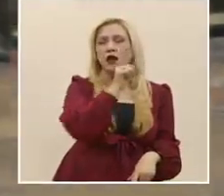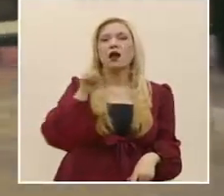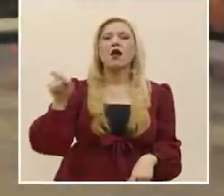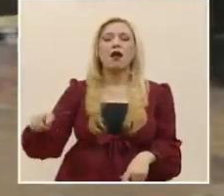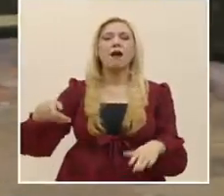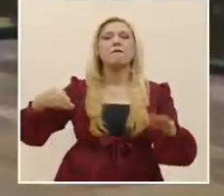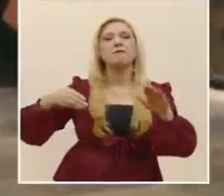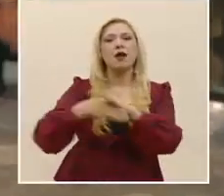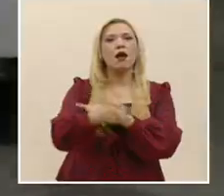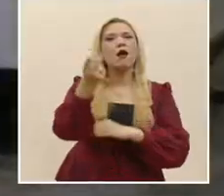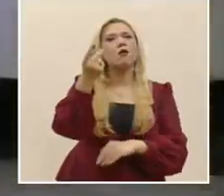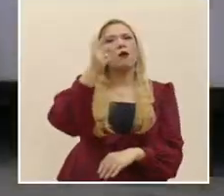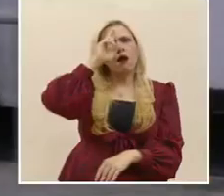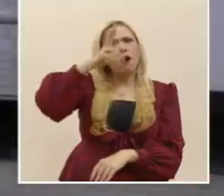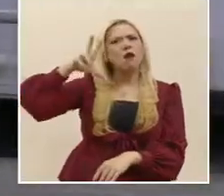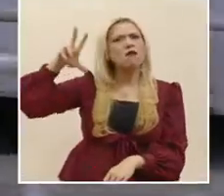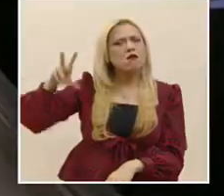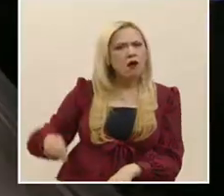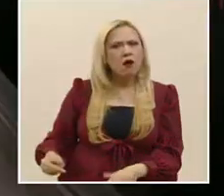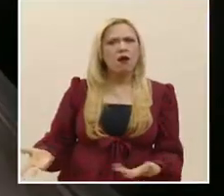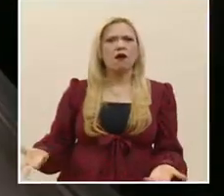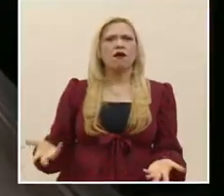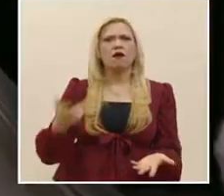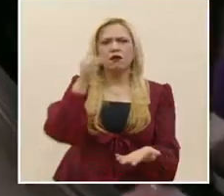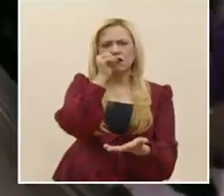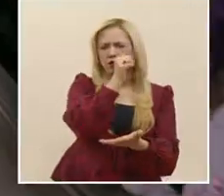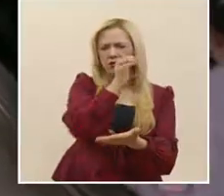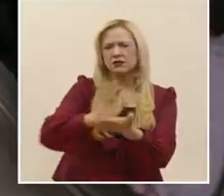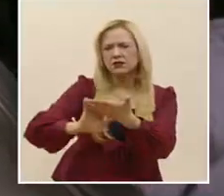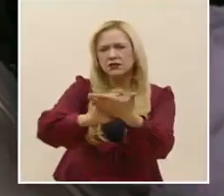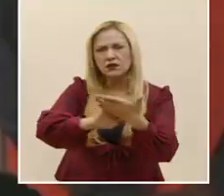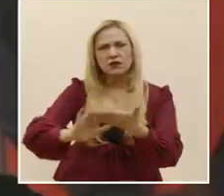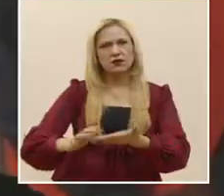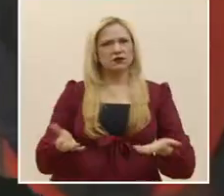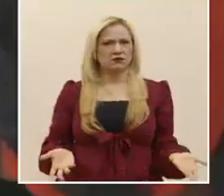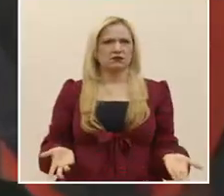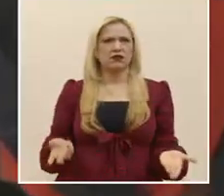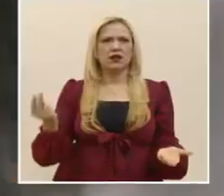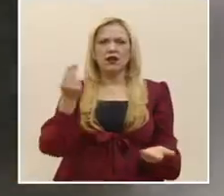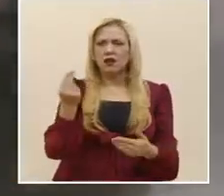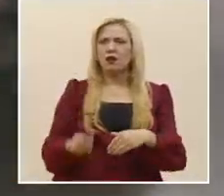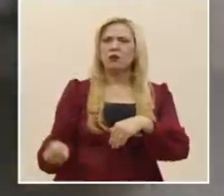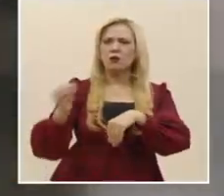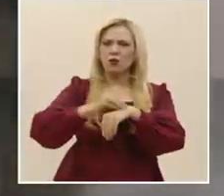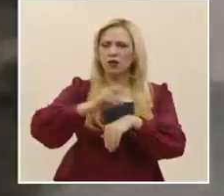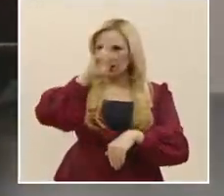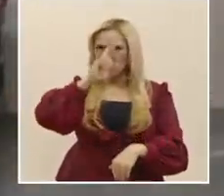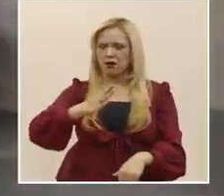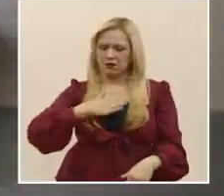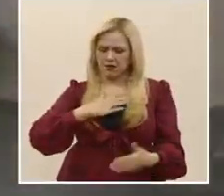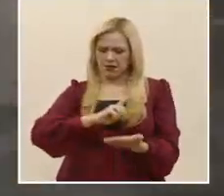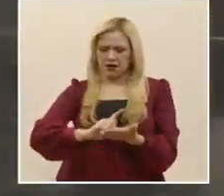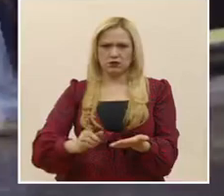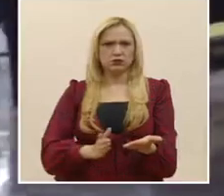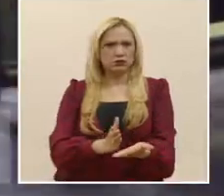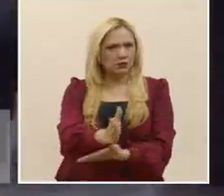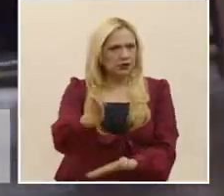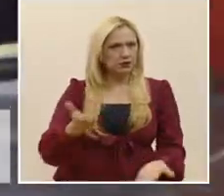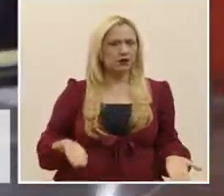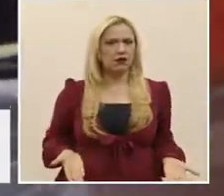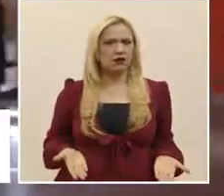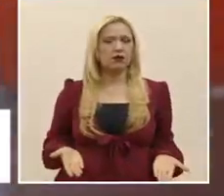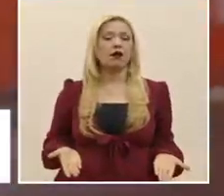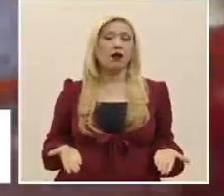del servicio para que las autoridades del sistema de transporte colectivo establezcan las medidas que les garanticen esos derechos. Con